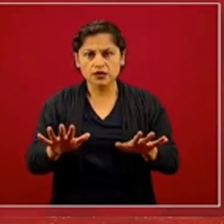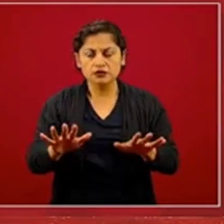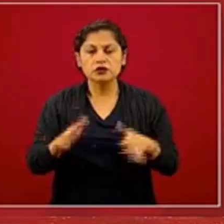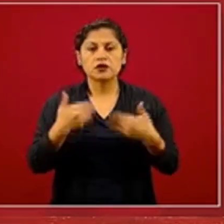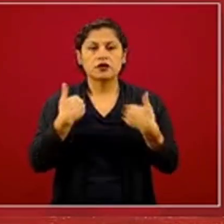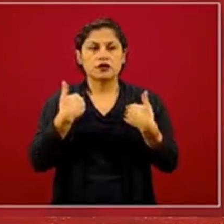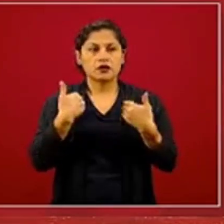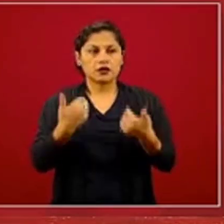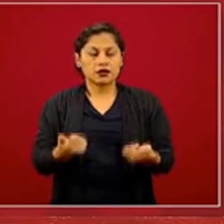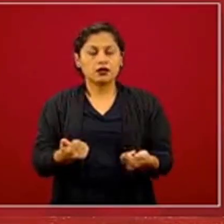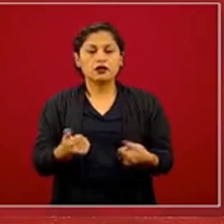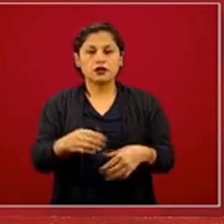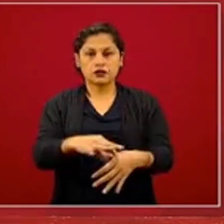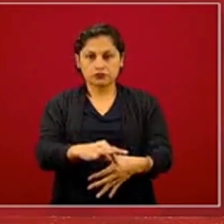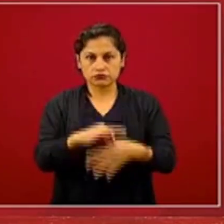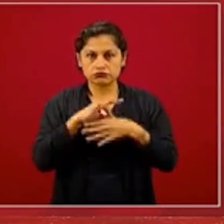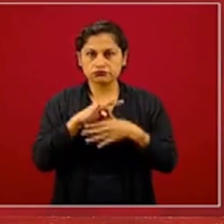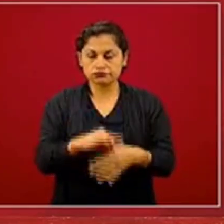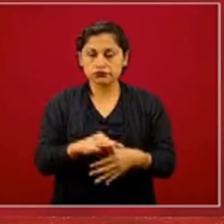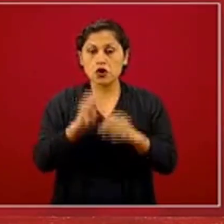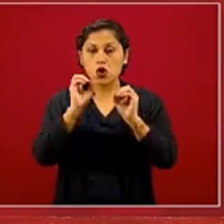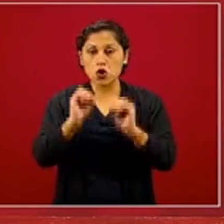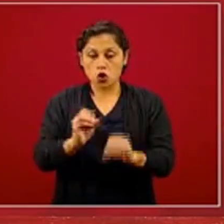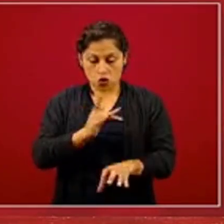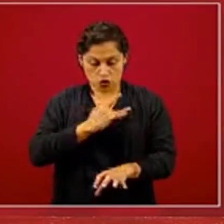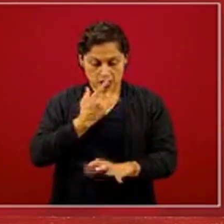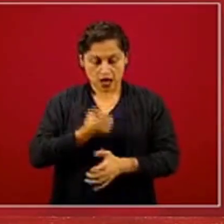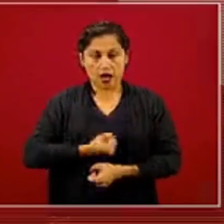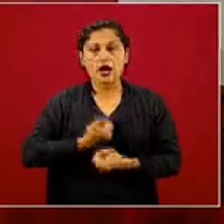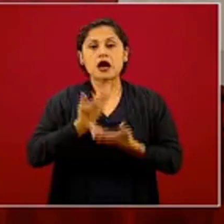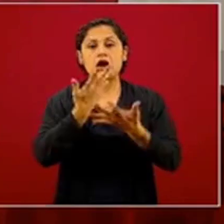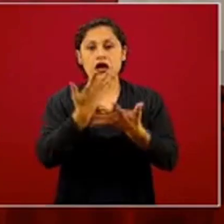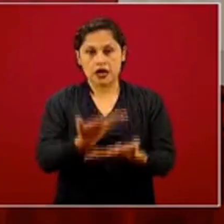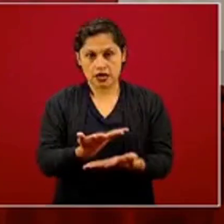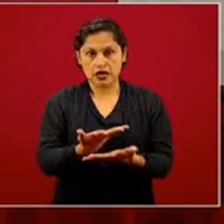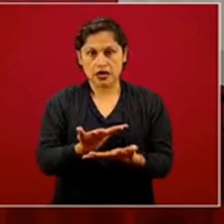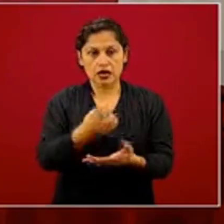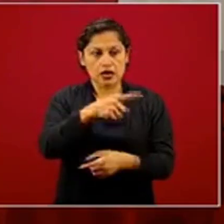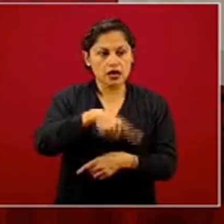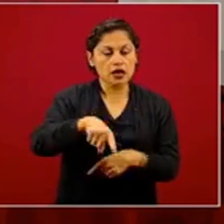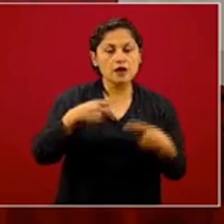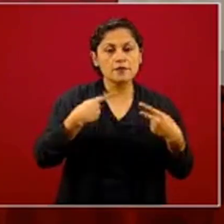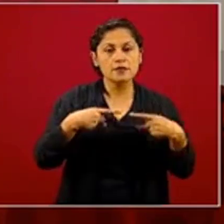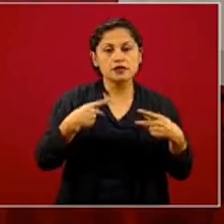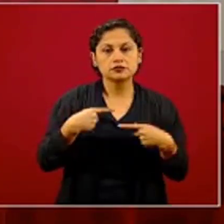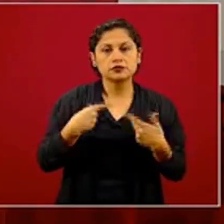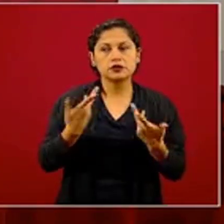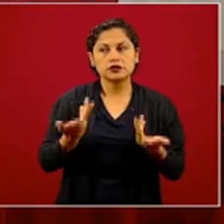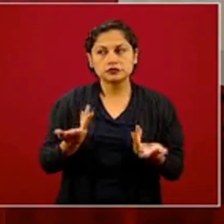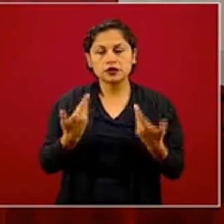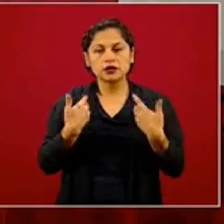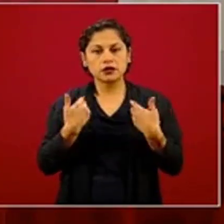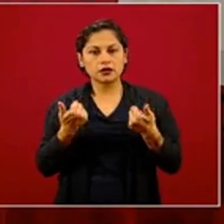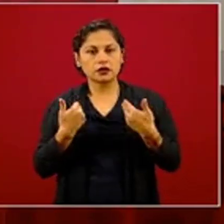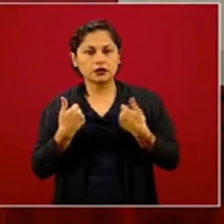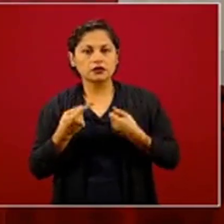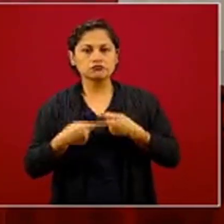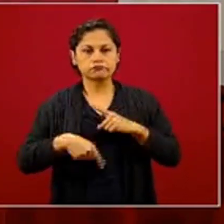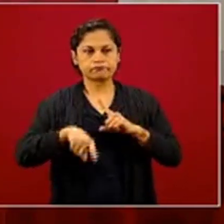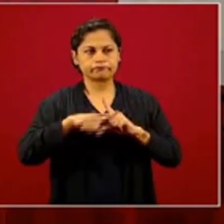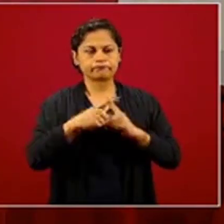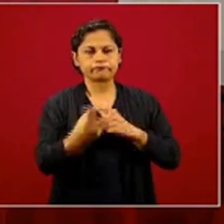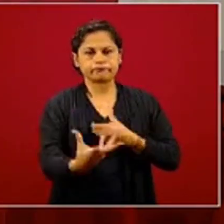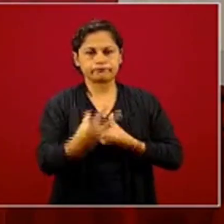realidad, de lograr expresar el sentimiento de miedo y que éste sea recibido con una actitud positiva